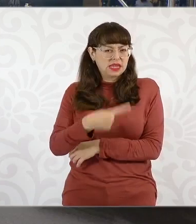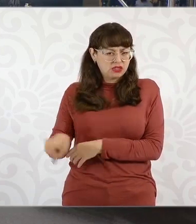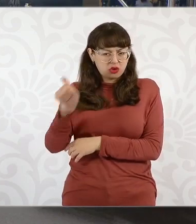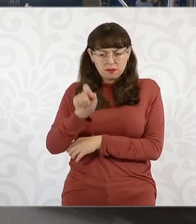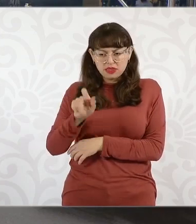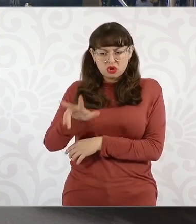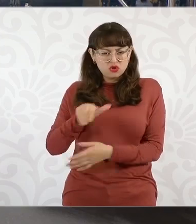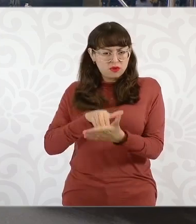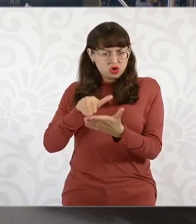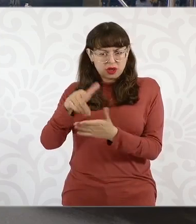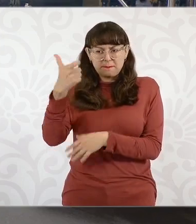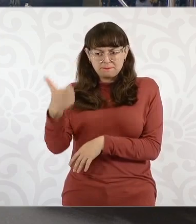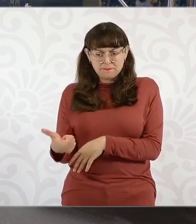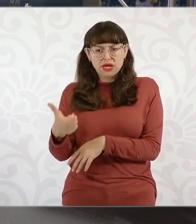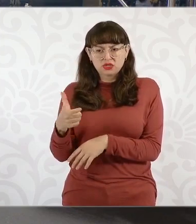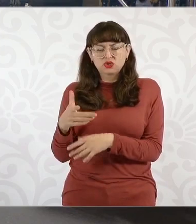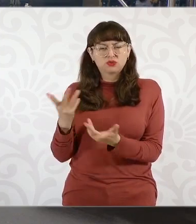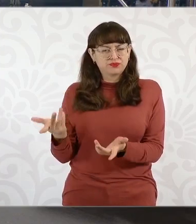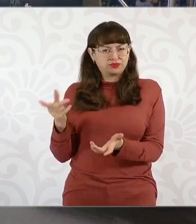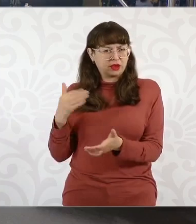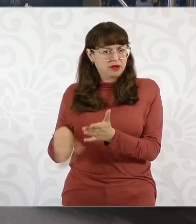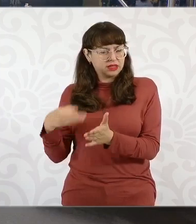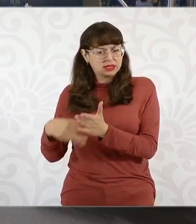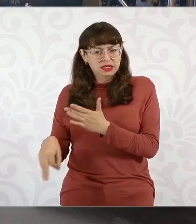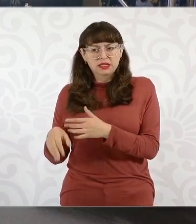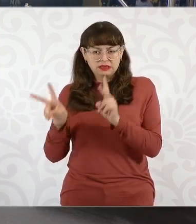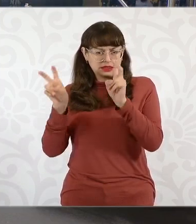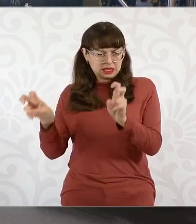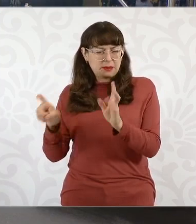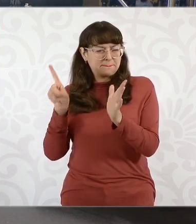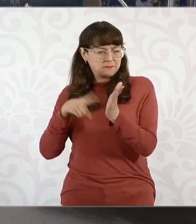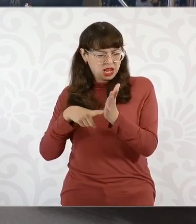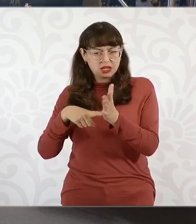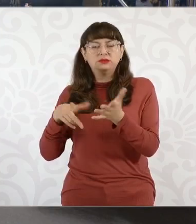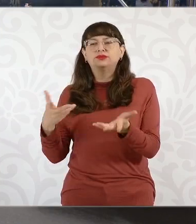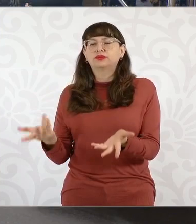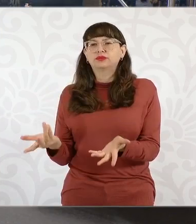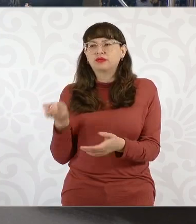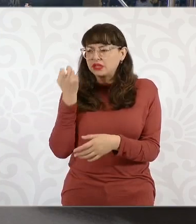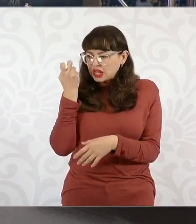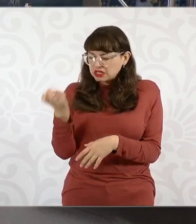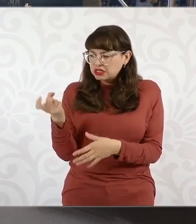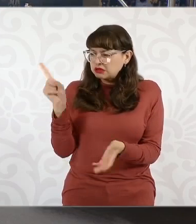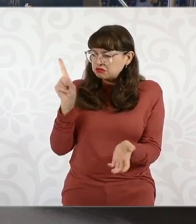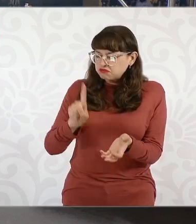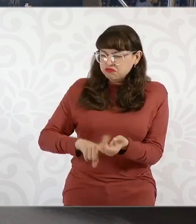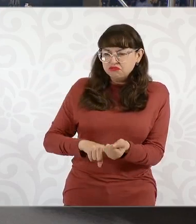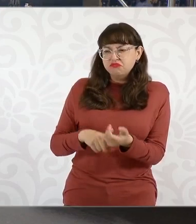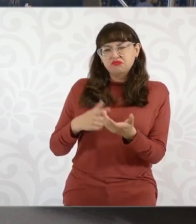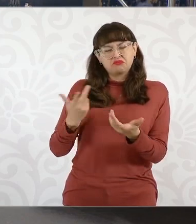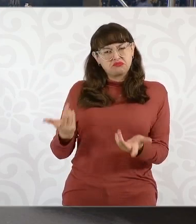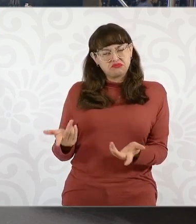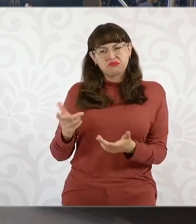millones de pesos en el tema del capítulo 1000, y también señalan en esta discusión que a otros